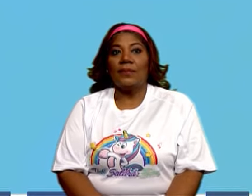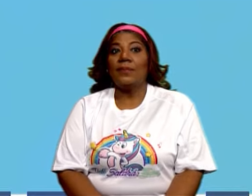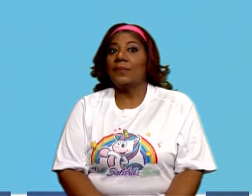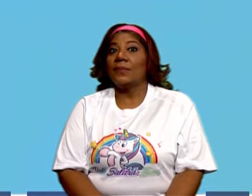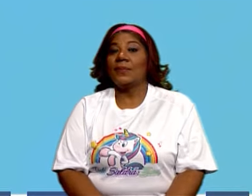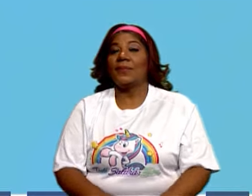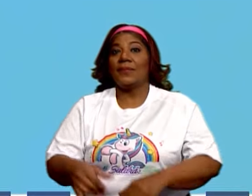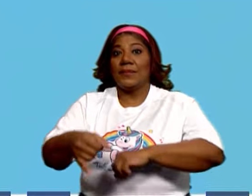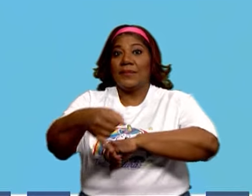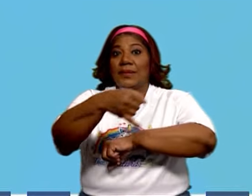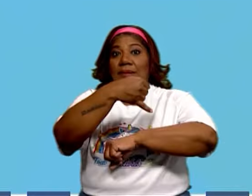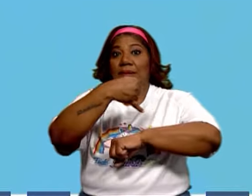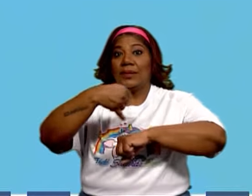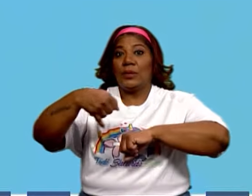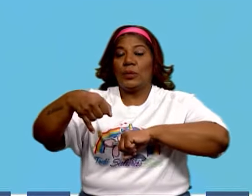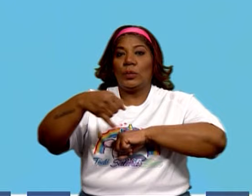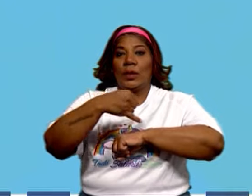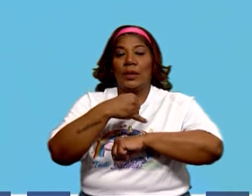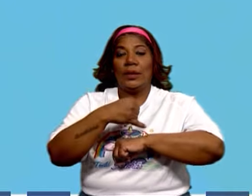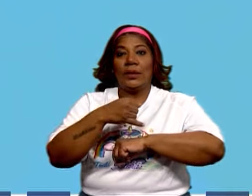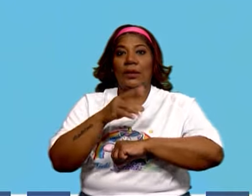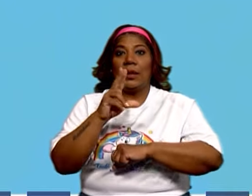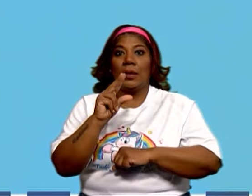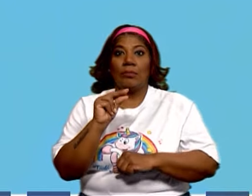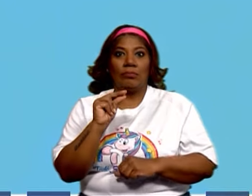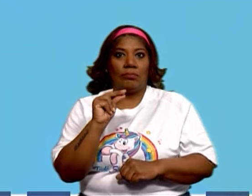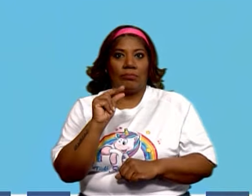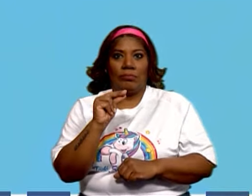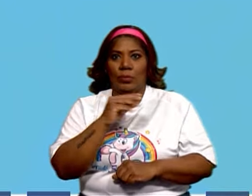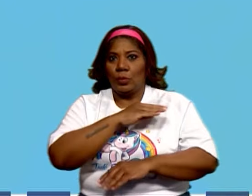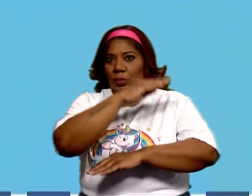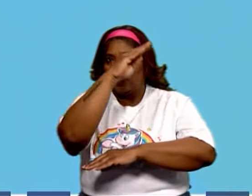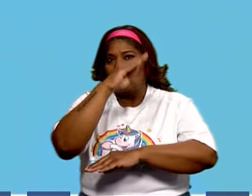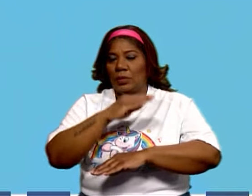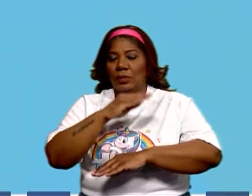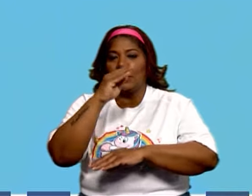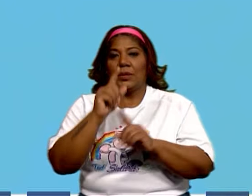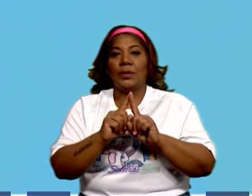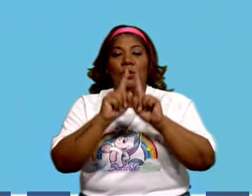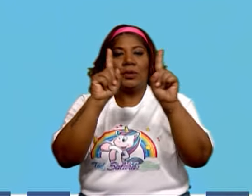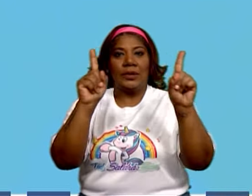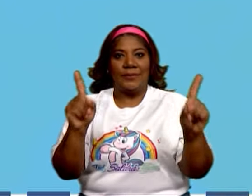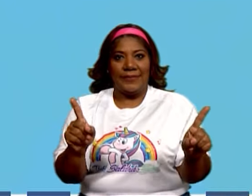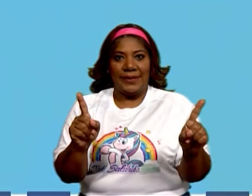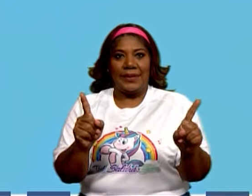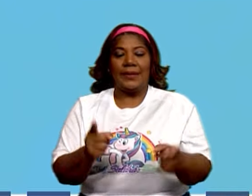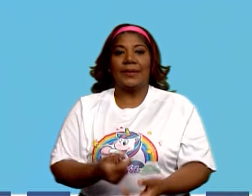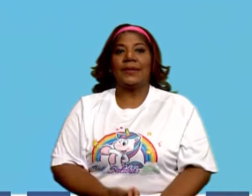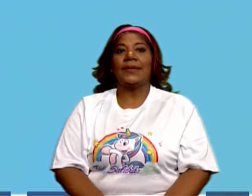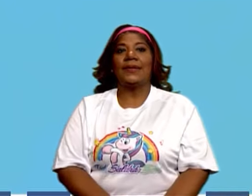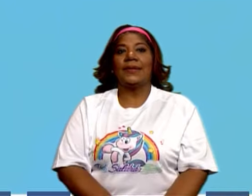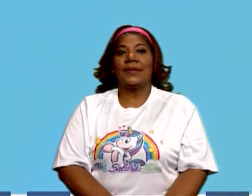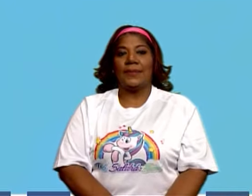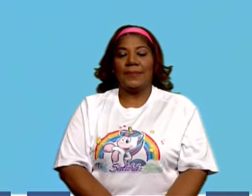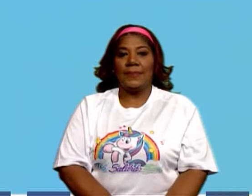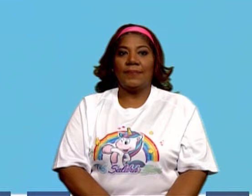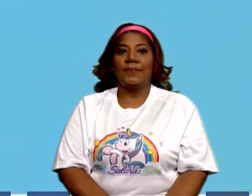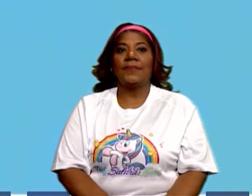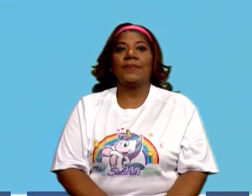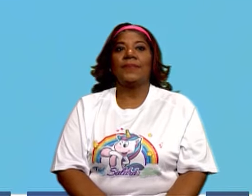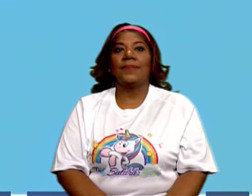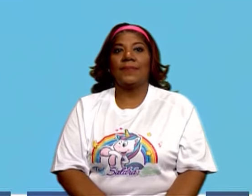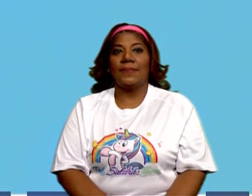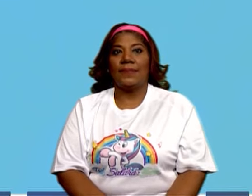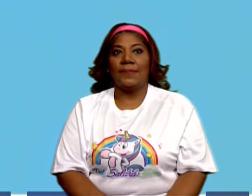¿es una isla o es una montaña? Es una isla, ¿cierto? Por tanto, no va a ser la misma imagen. Así